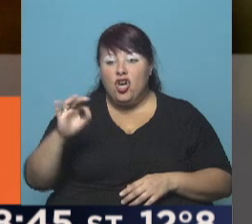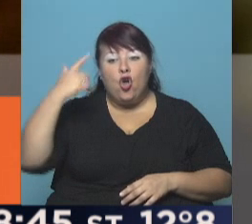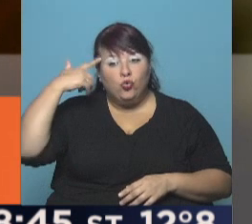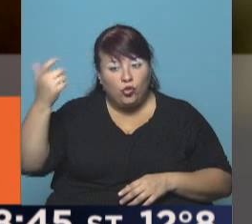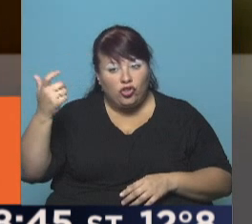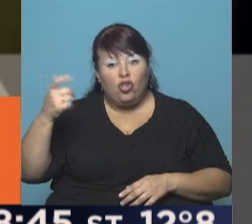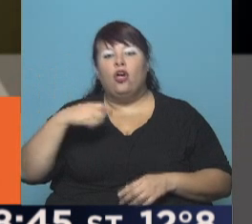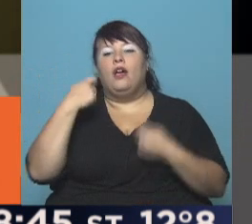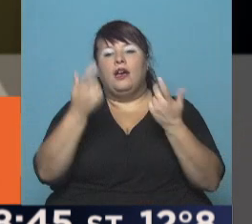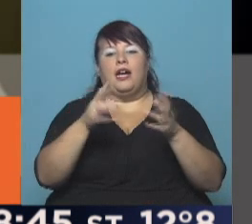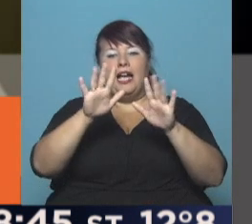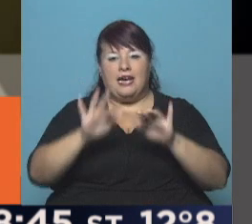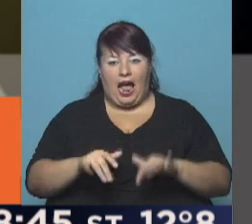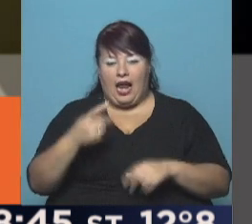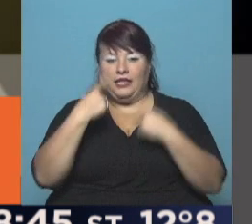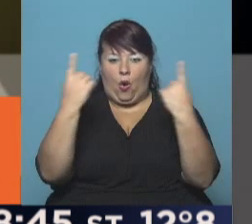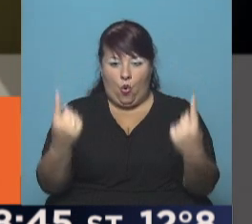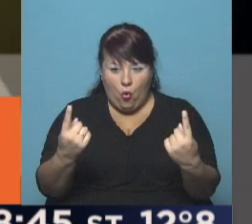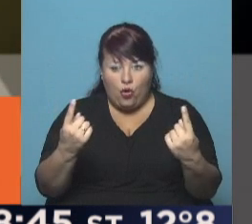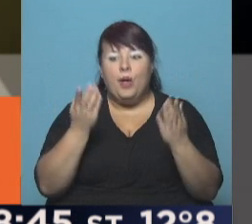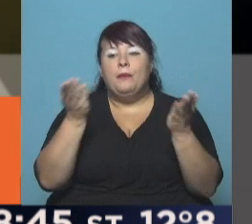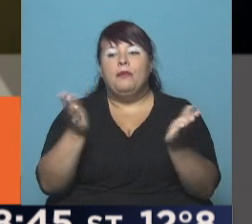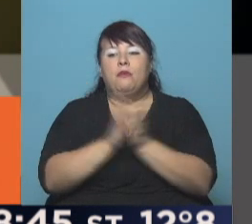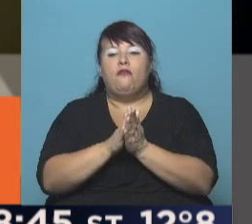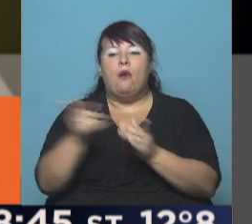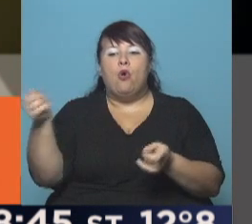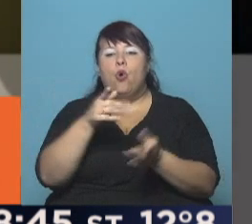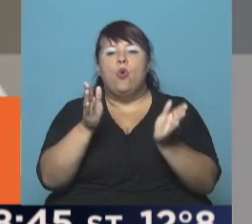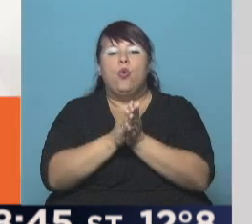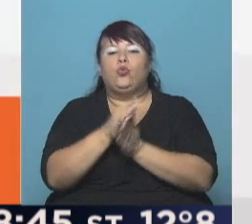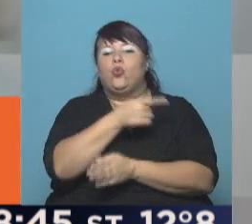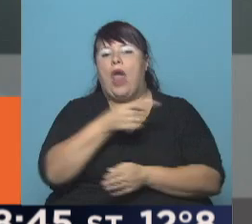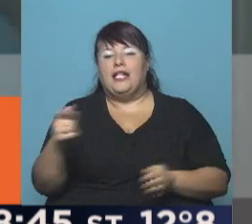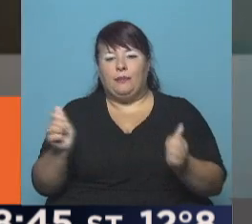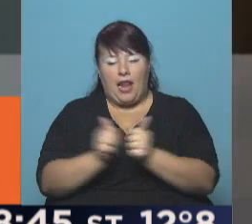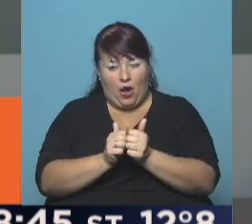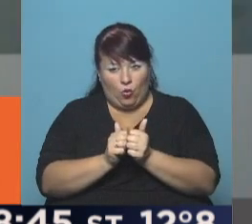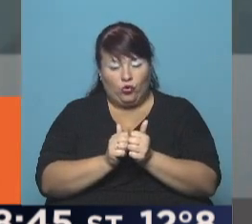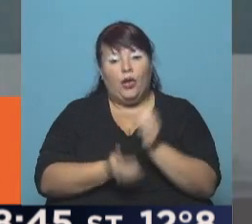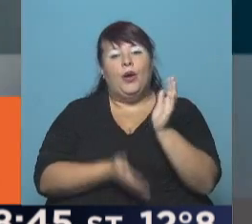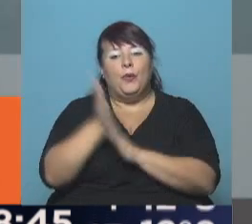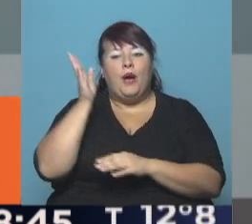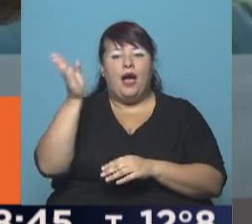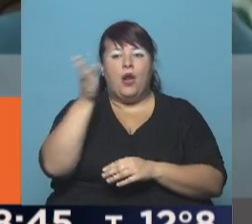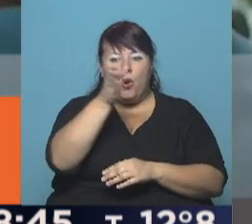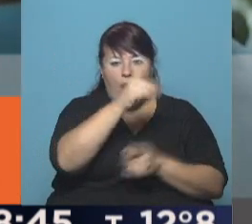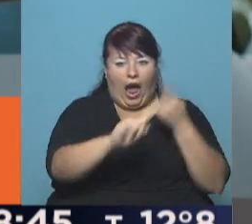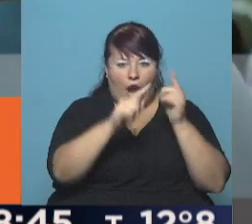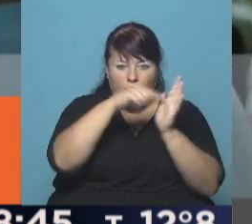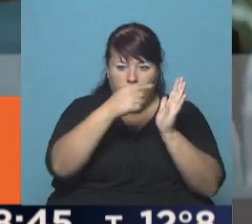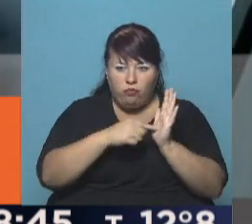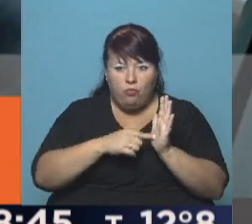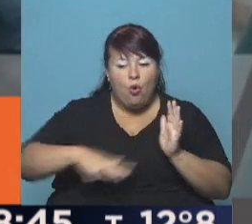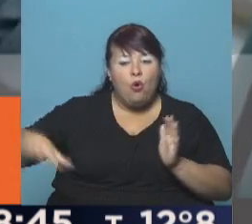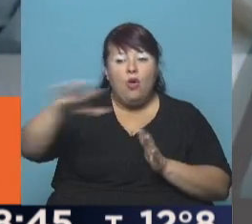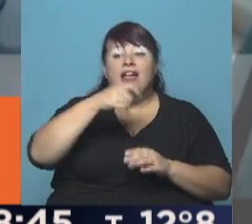suicidó y les dejó una carta a cada uno pidiéndoles que compartan una semana juntos y yendo a distintos puntos pautados en un plano